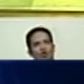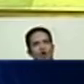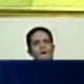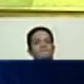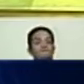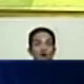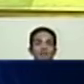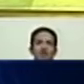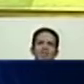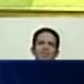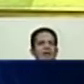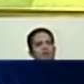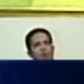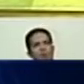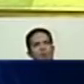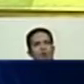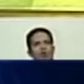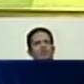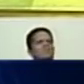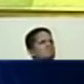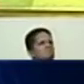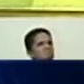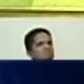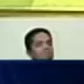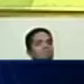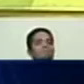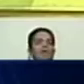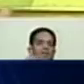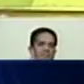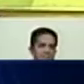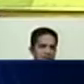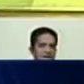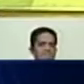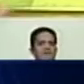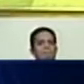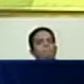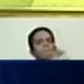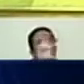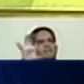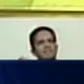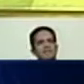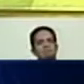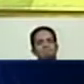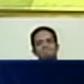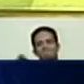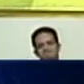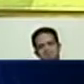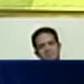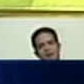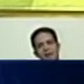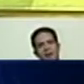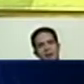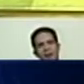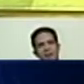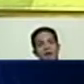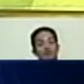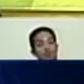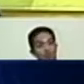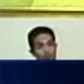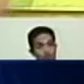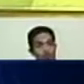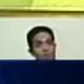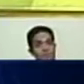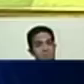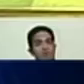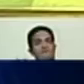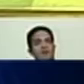derecho internacional, sino lo que deben hacer los países amigos, que entre los venezolanos podamos construir, como